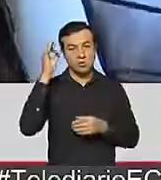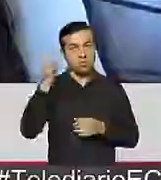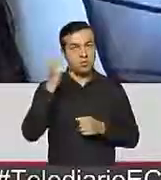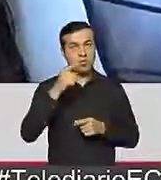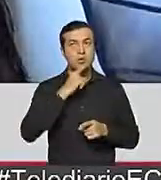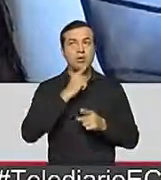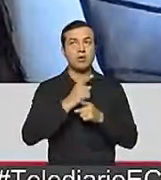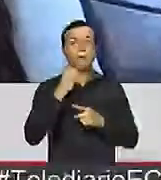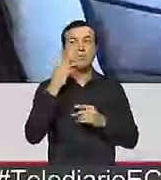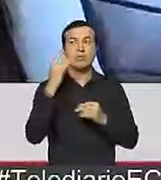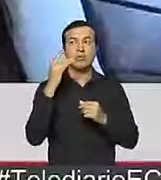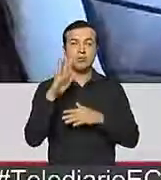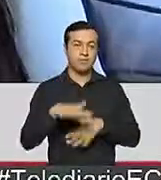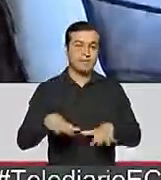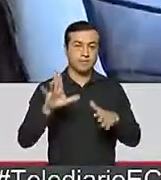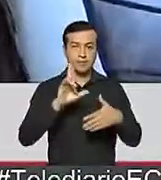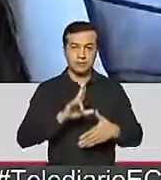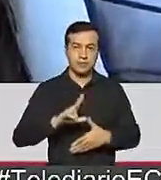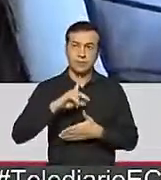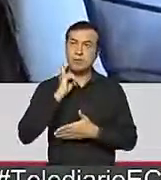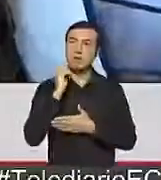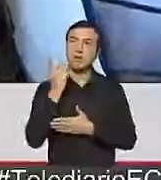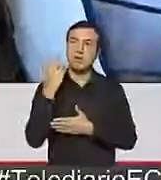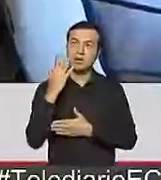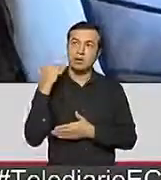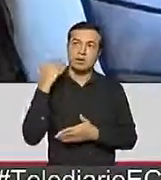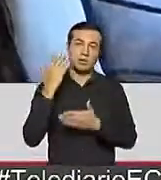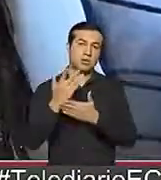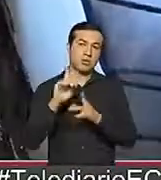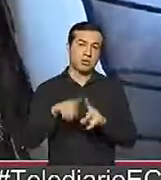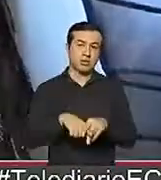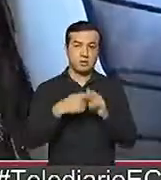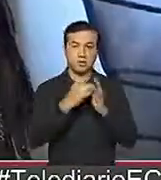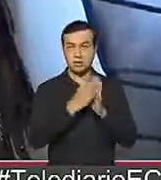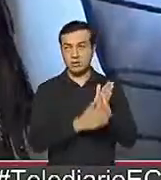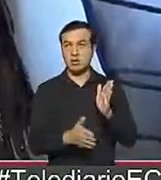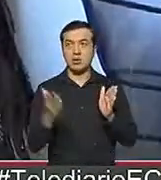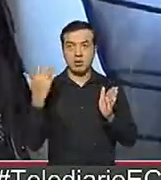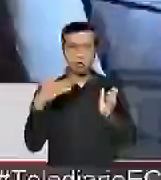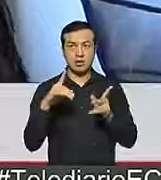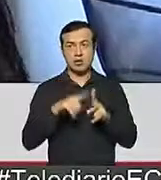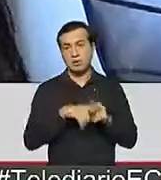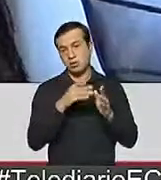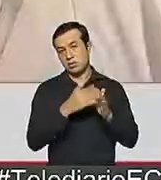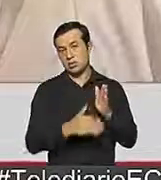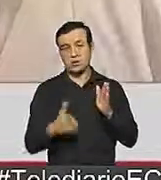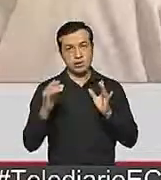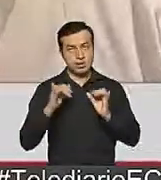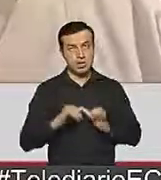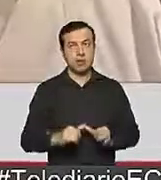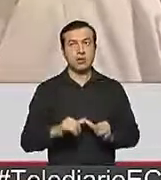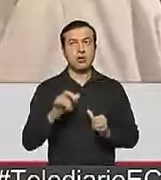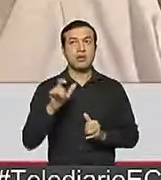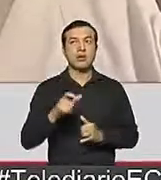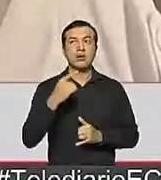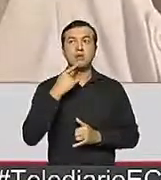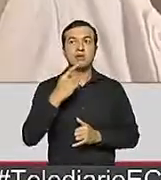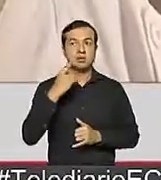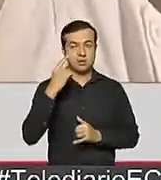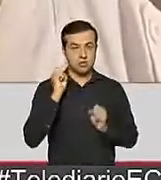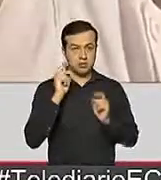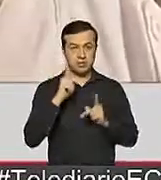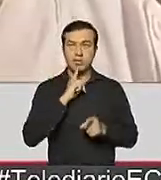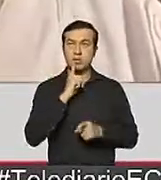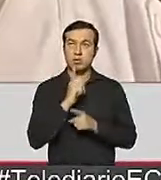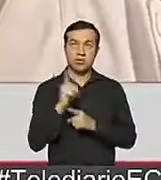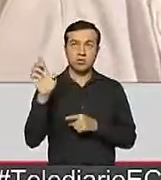que muchísimos países de Latinoamérica ya han pensado en esto y ya están comenzando a aviarse así. Ella señala que es la oportunidad